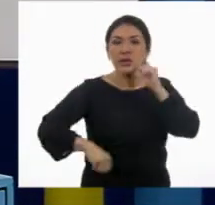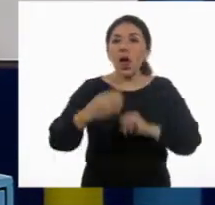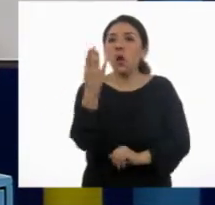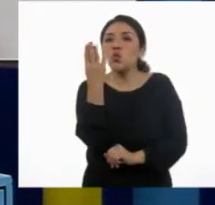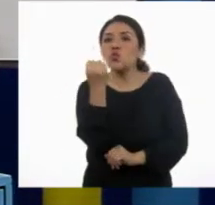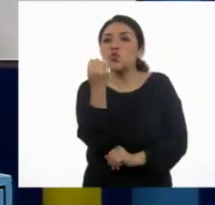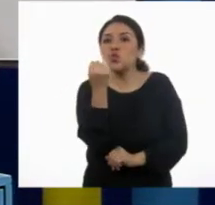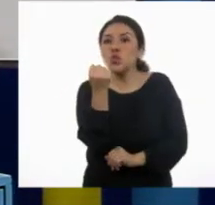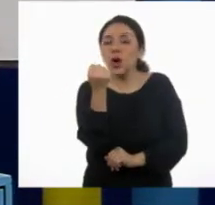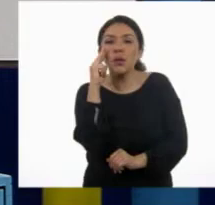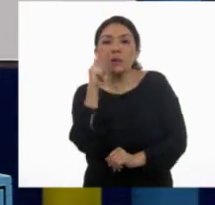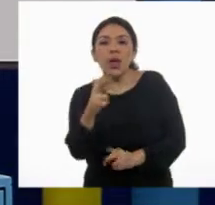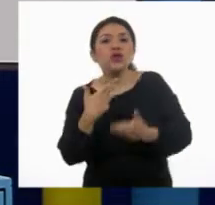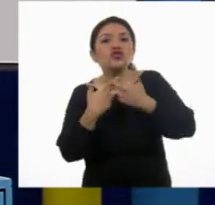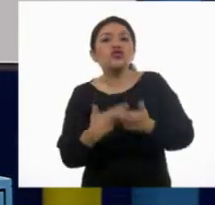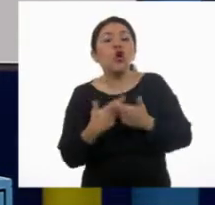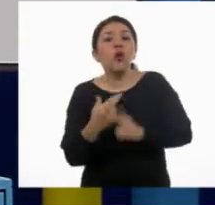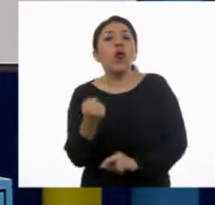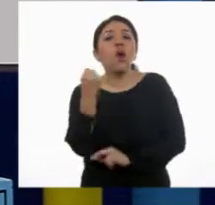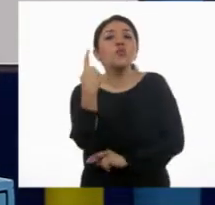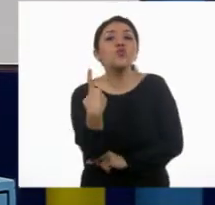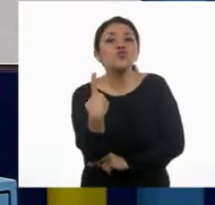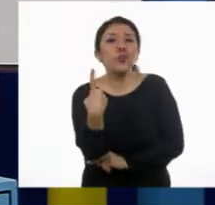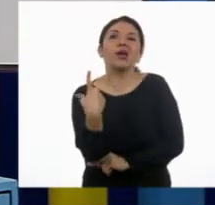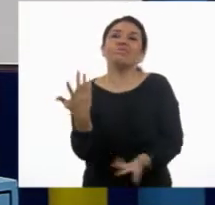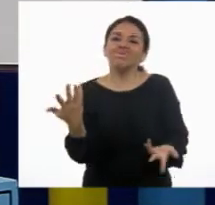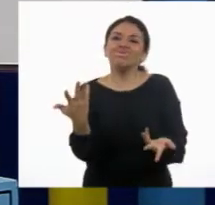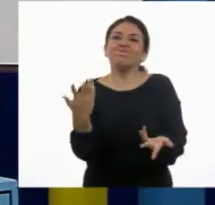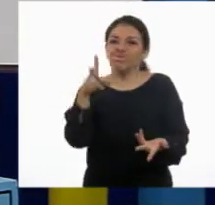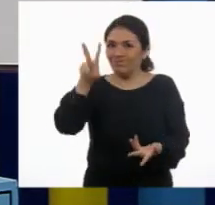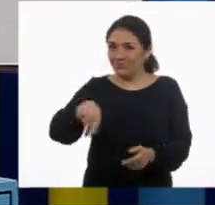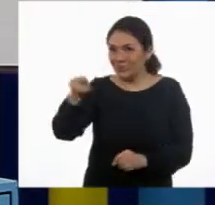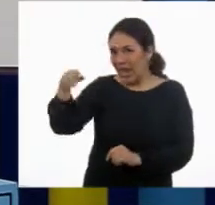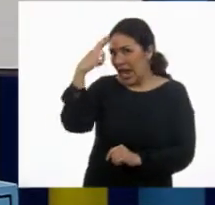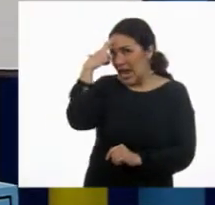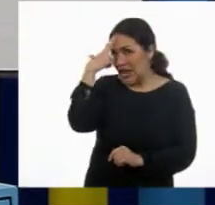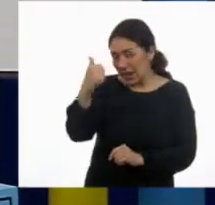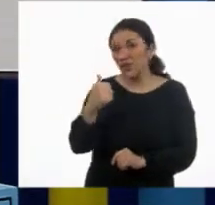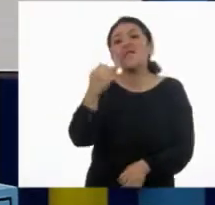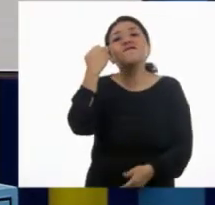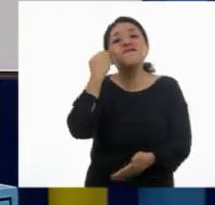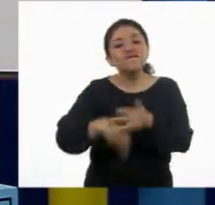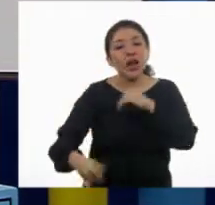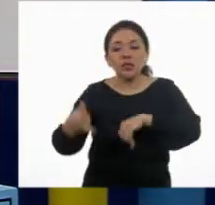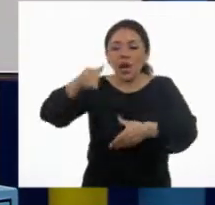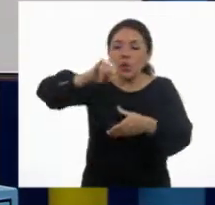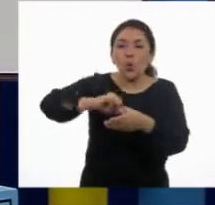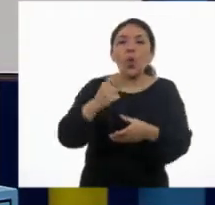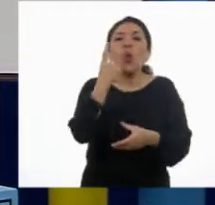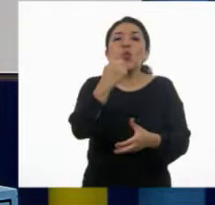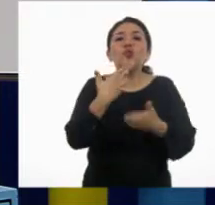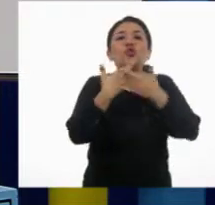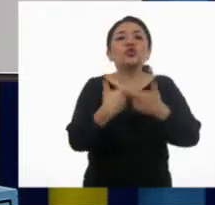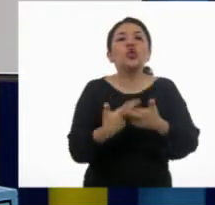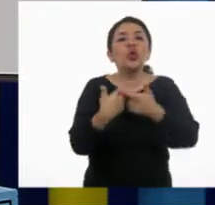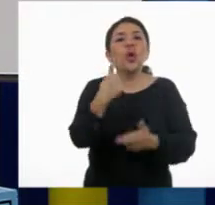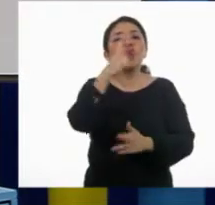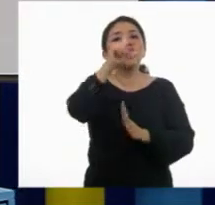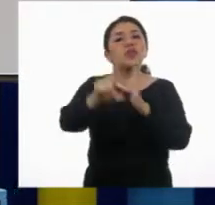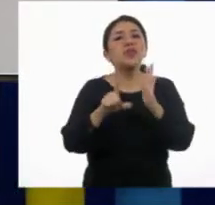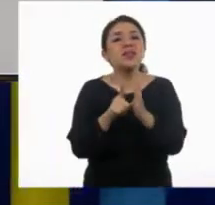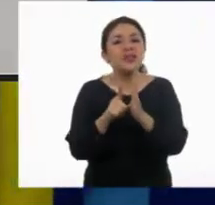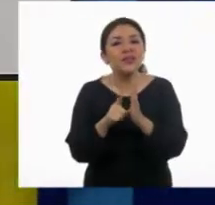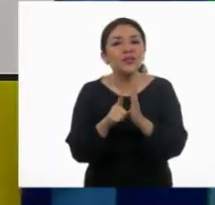y esto nos daría 1. Y efectivamente, Juan Carlos, nos estaría sobrando 1